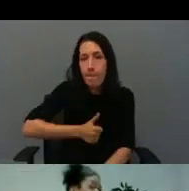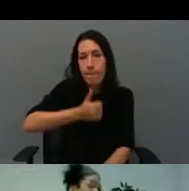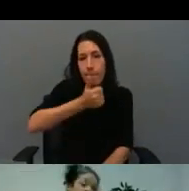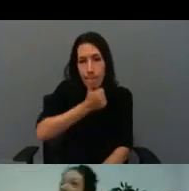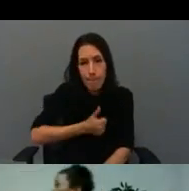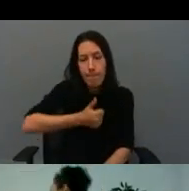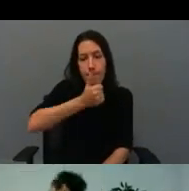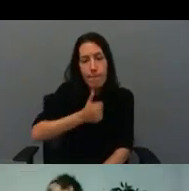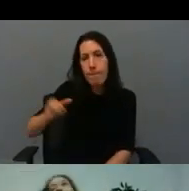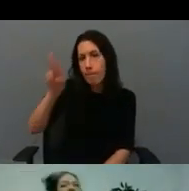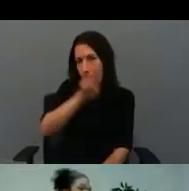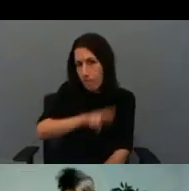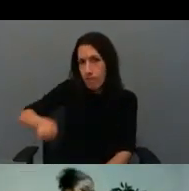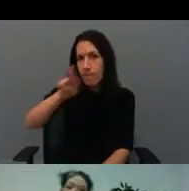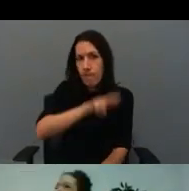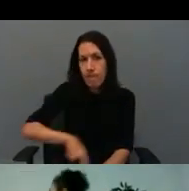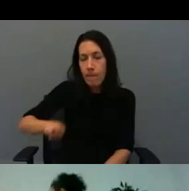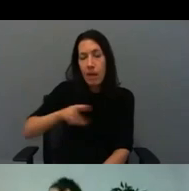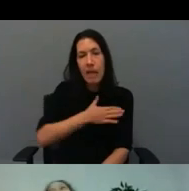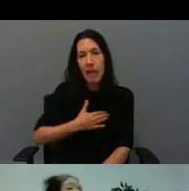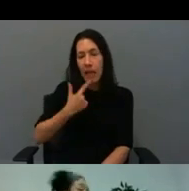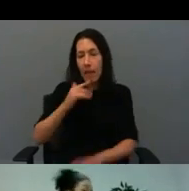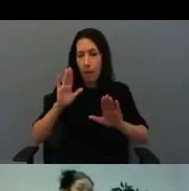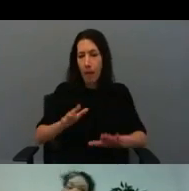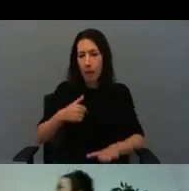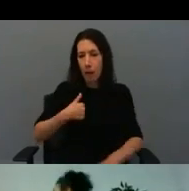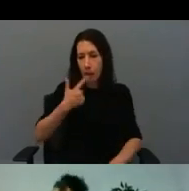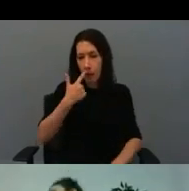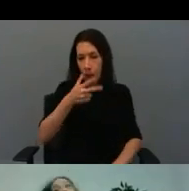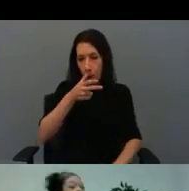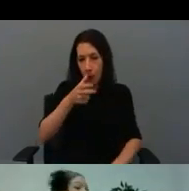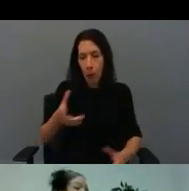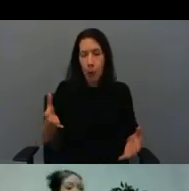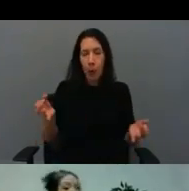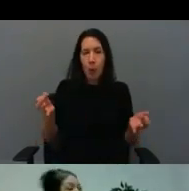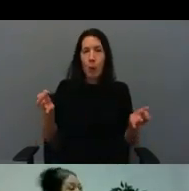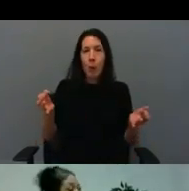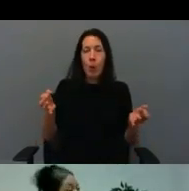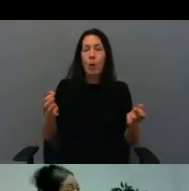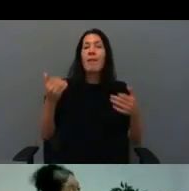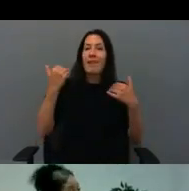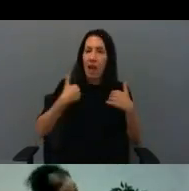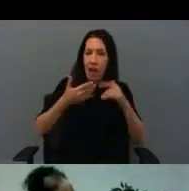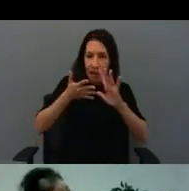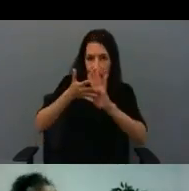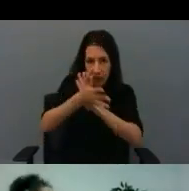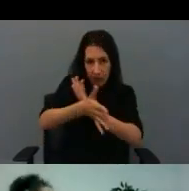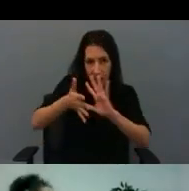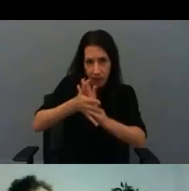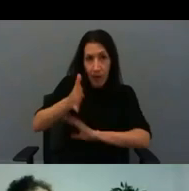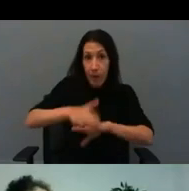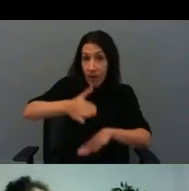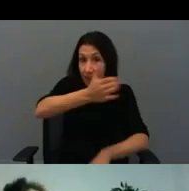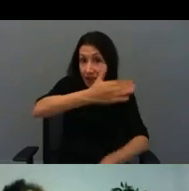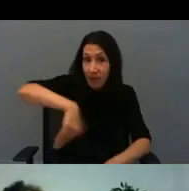veces requiere respirar muy hondo y hacerles ver que las necesidades